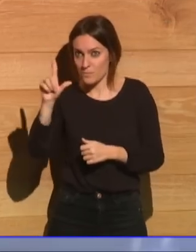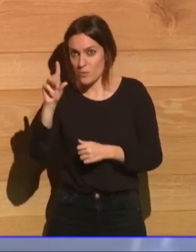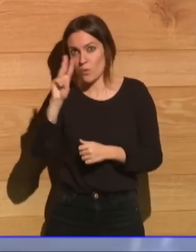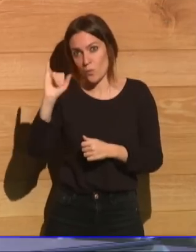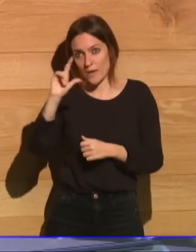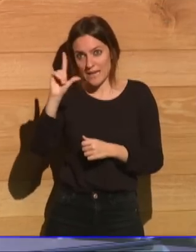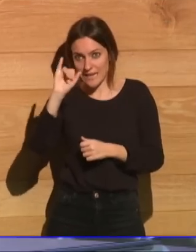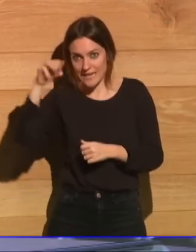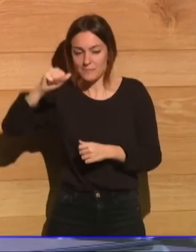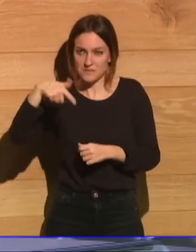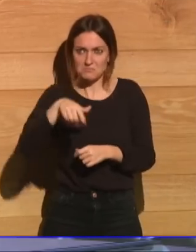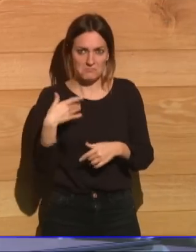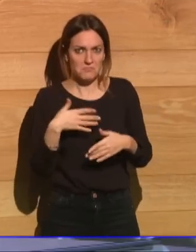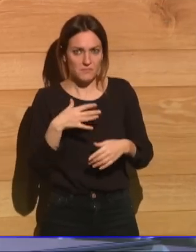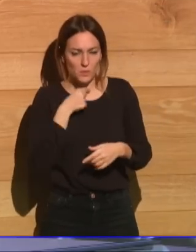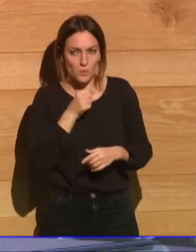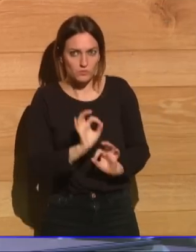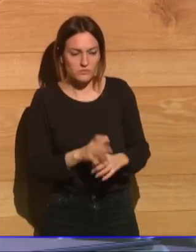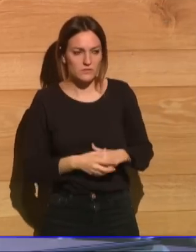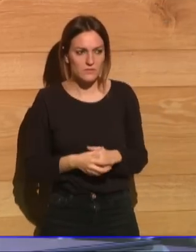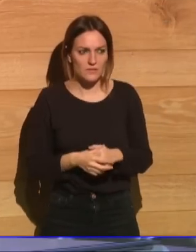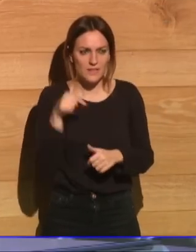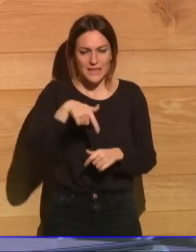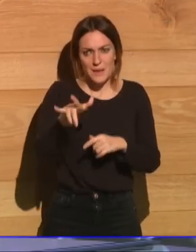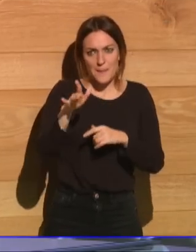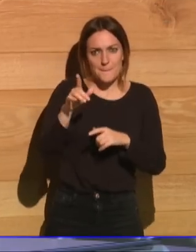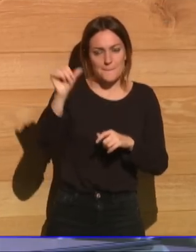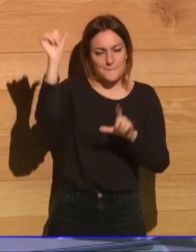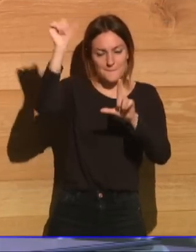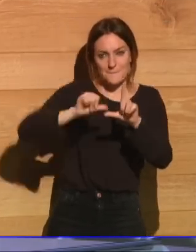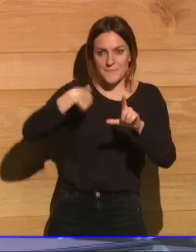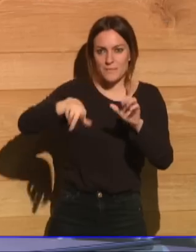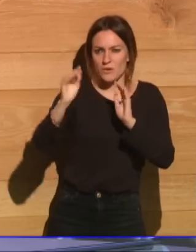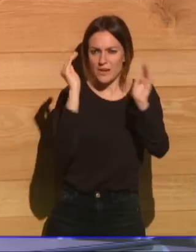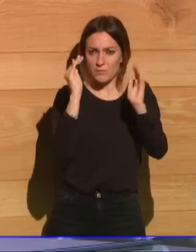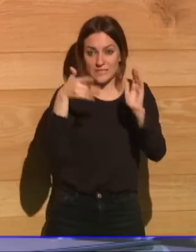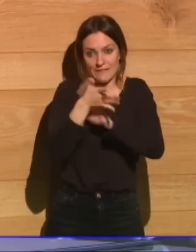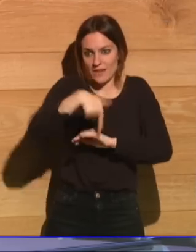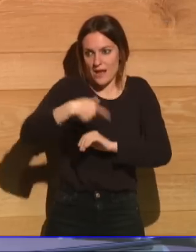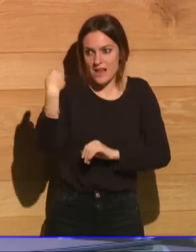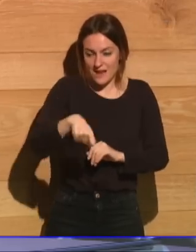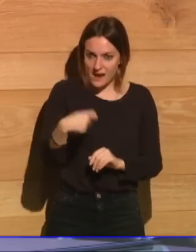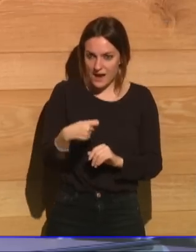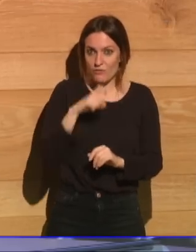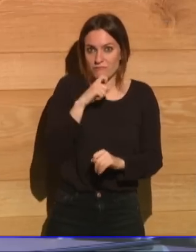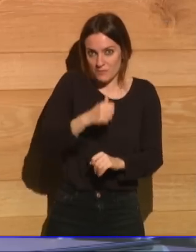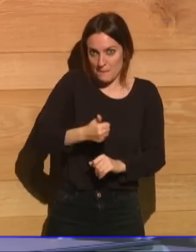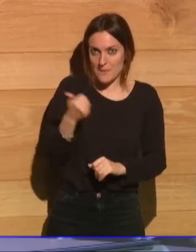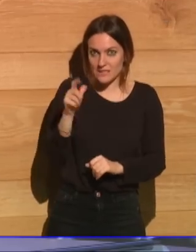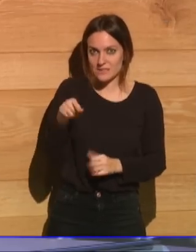Pero es que ajustado. encima estamos hablando de una película de época, entonces todo es mucho más caro, todo es mucho más claro, complejo, claro, que es una que locura.